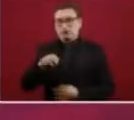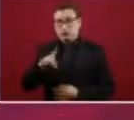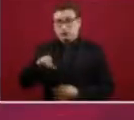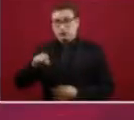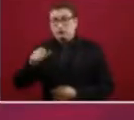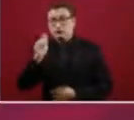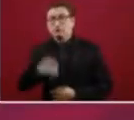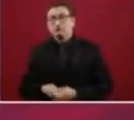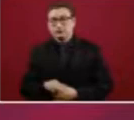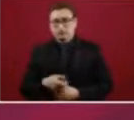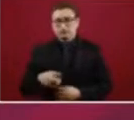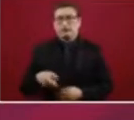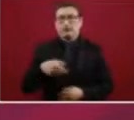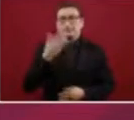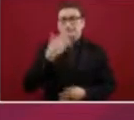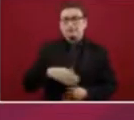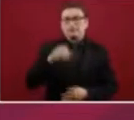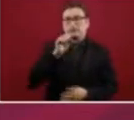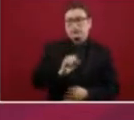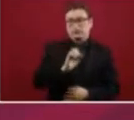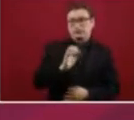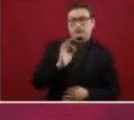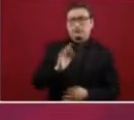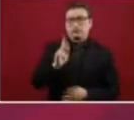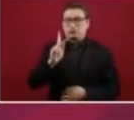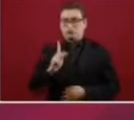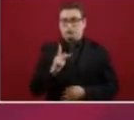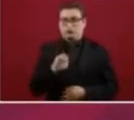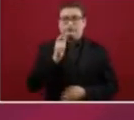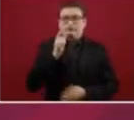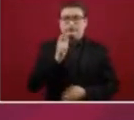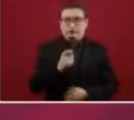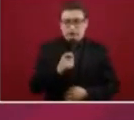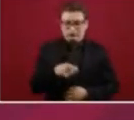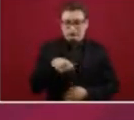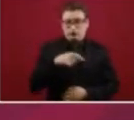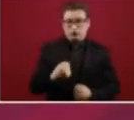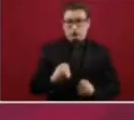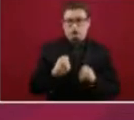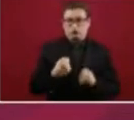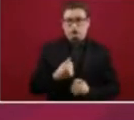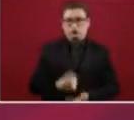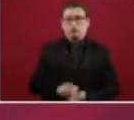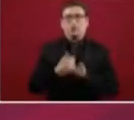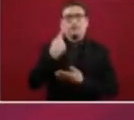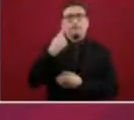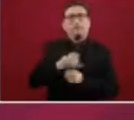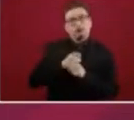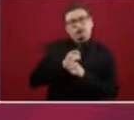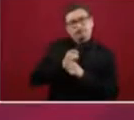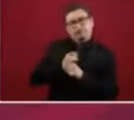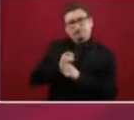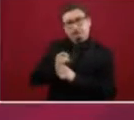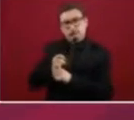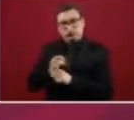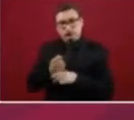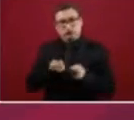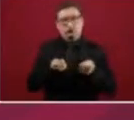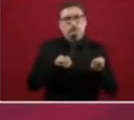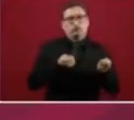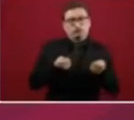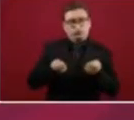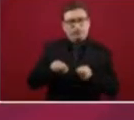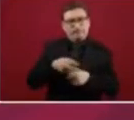En Información Nacional, la secretaria de la Función Pública, Irma Erenida Sandoval, informó que en curso hay 7 investigaciones sobre posibles